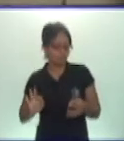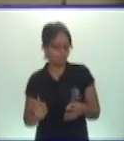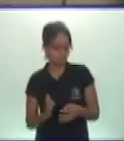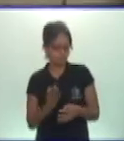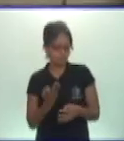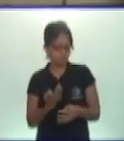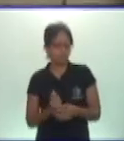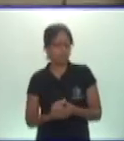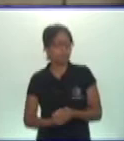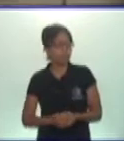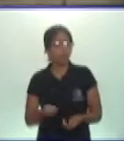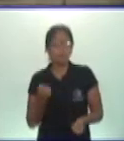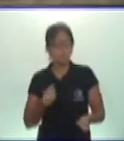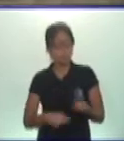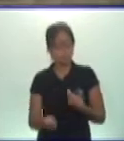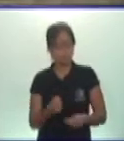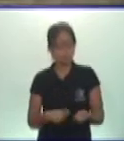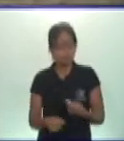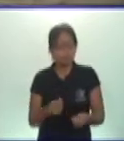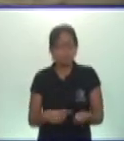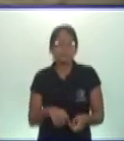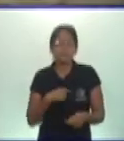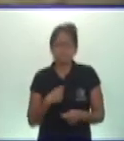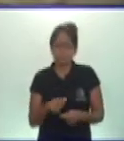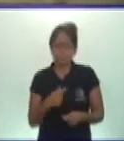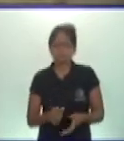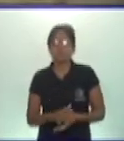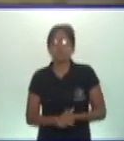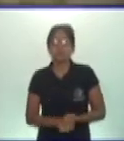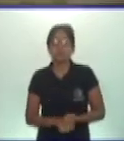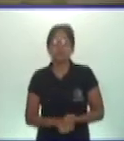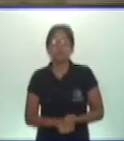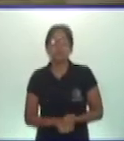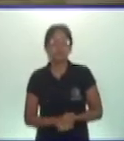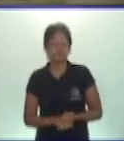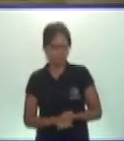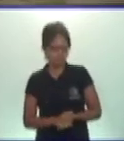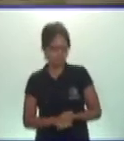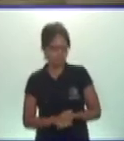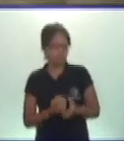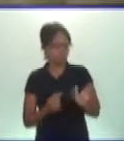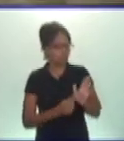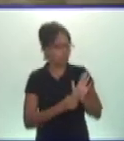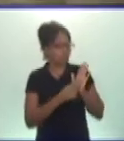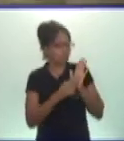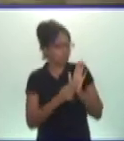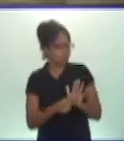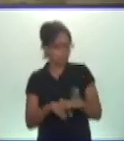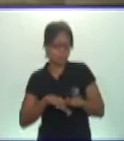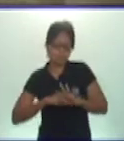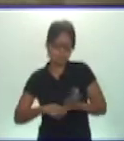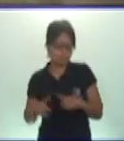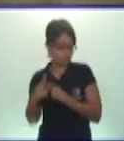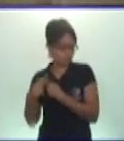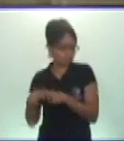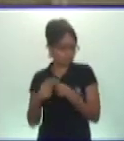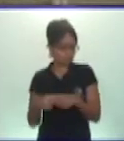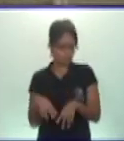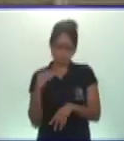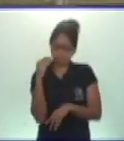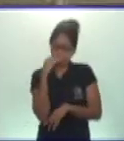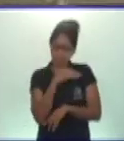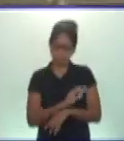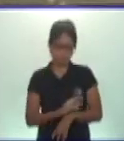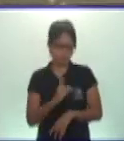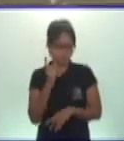con los gastos y el proceso constructivo por haber presentado una solución moderna, original y mucho más económica que otras empresas.